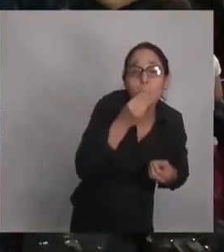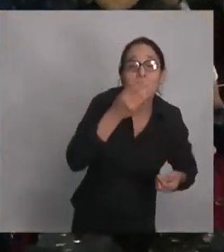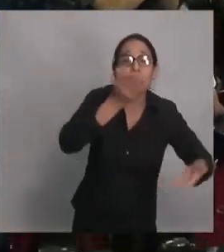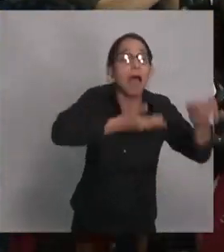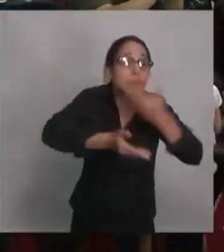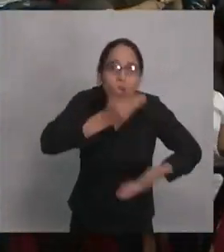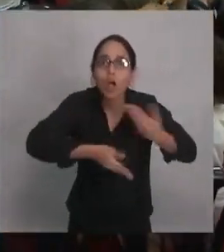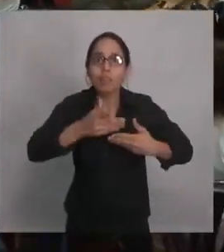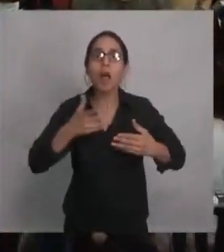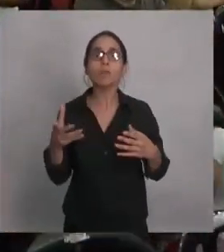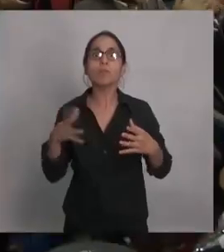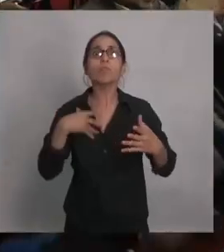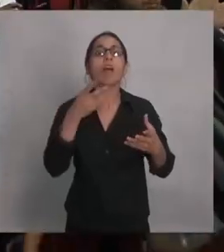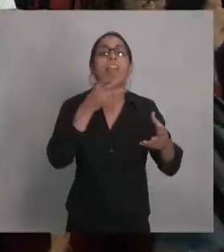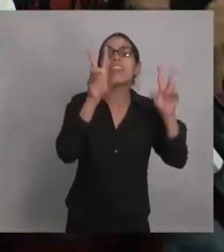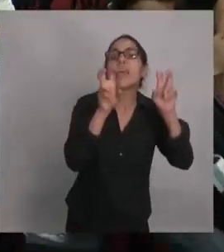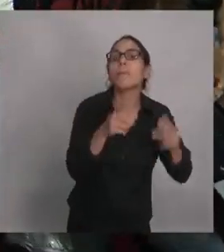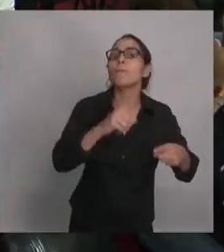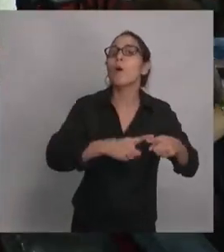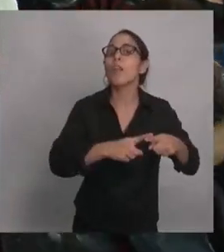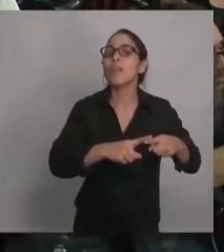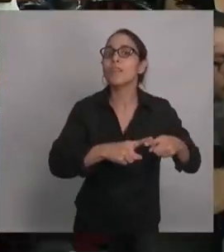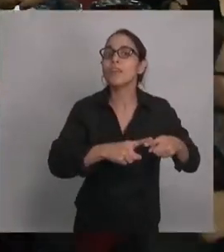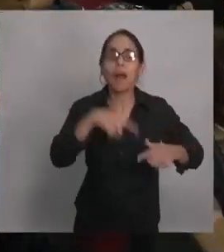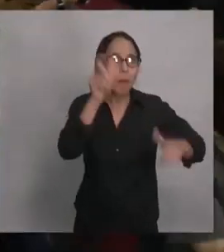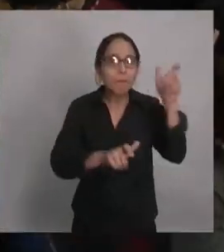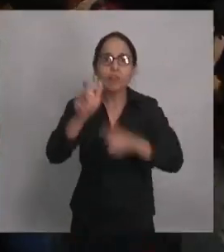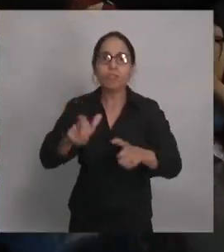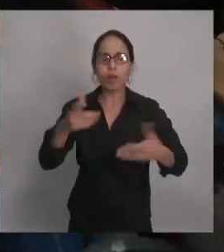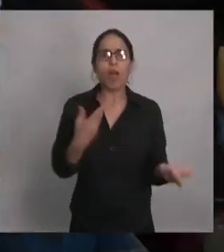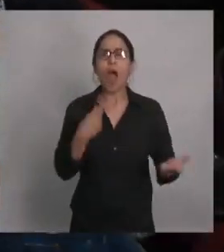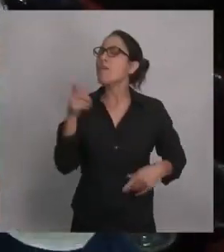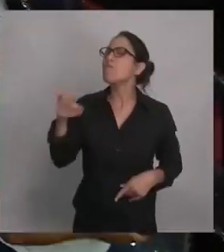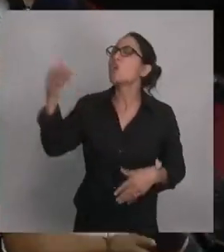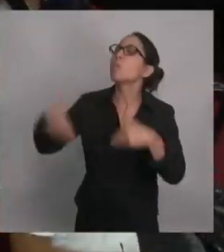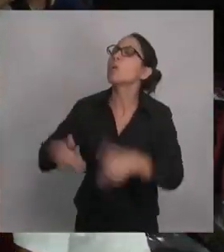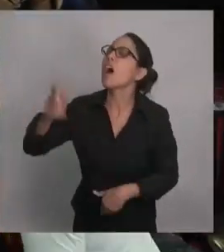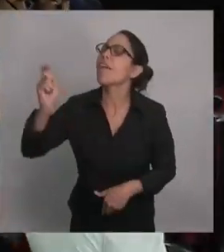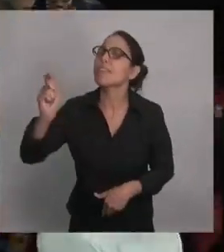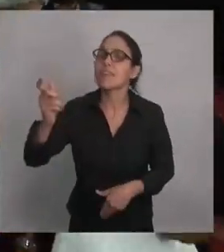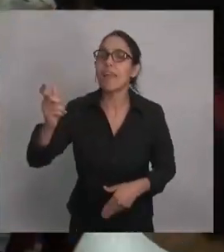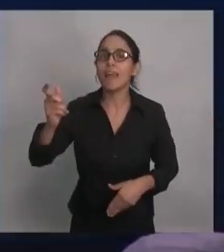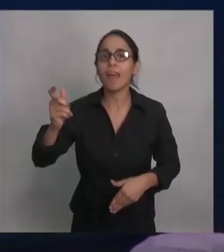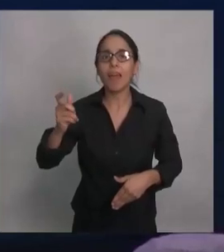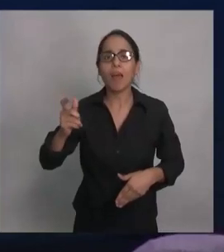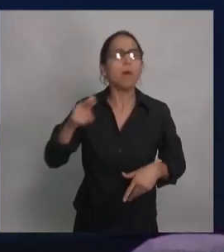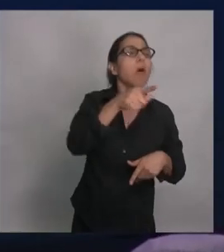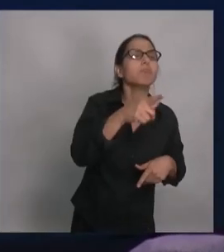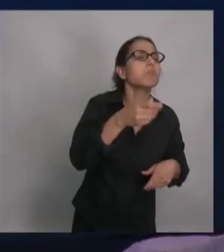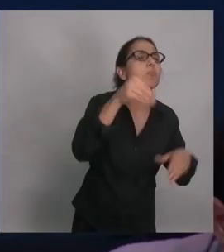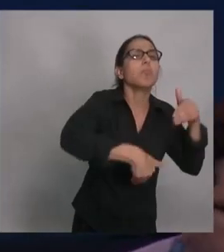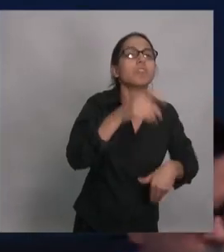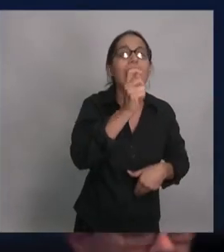Fue una conversación cotidiana. La gente hablaba de ¿por quién vas a votar? Fuimos politizando una conversación